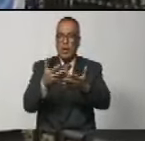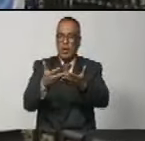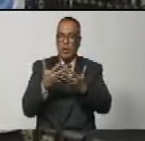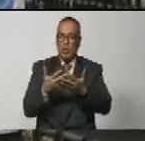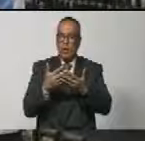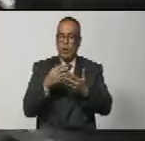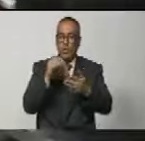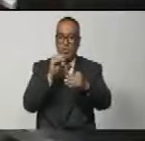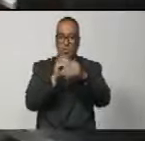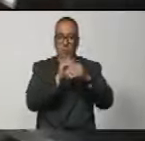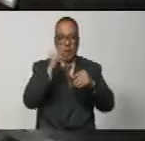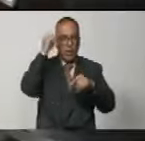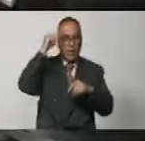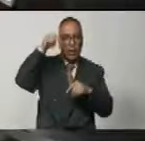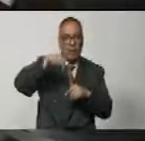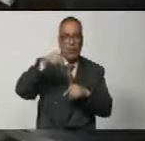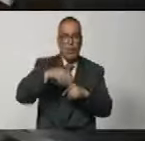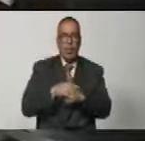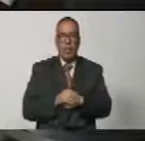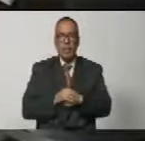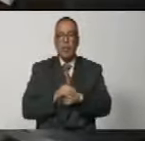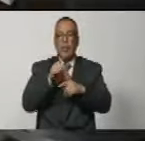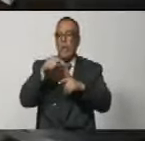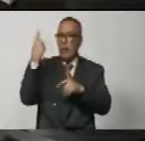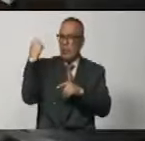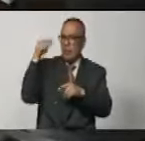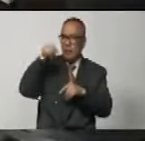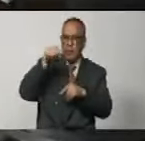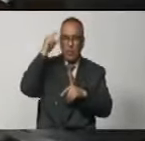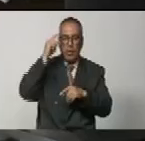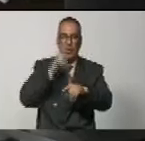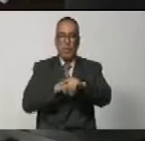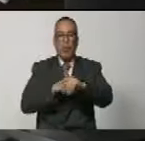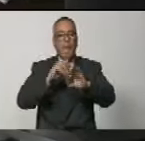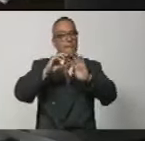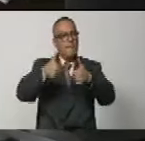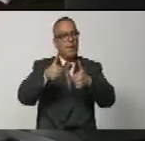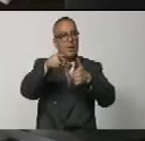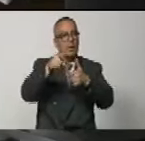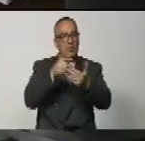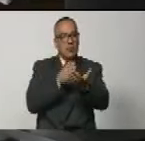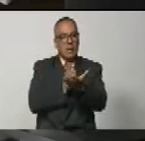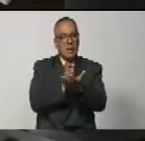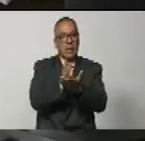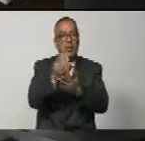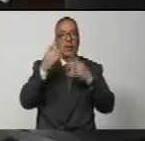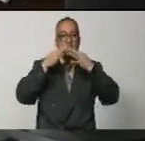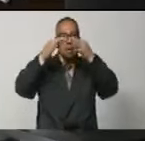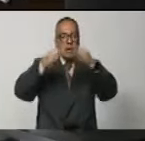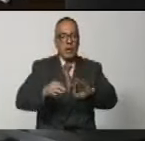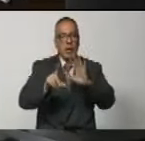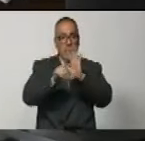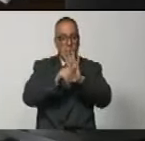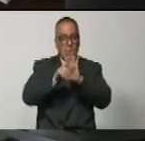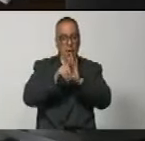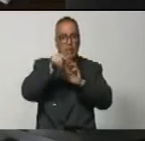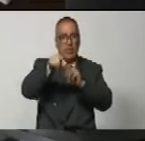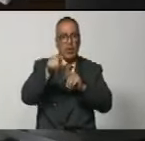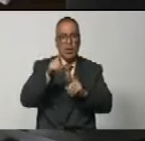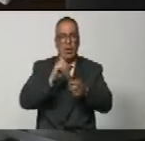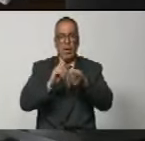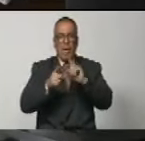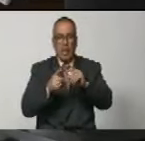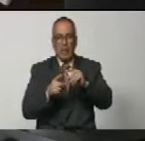arropó hasta el día de hoy. En aquel momento, bueno, estábamos iniciando estas lides y obviamente la ley tuvo